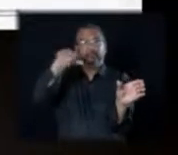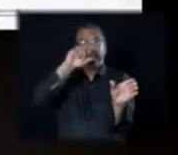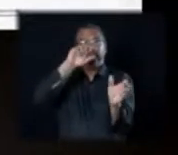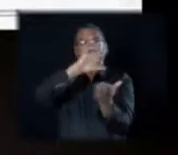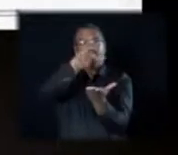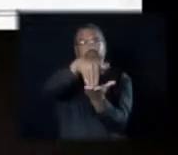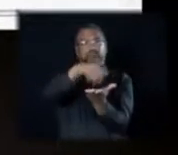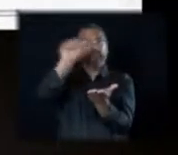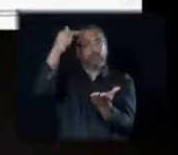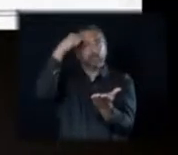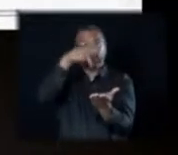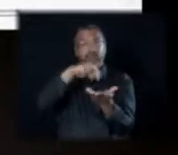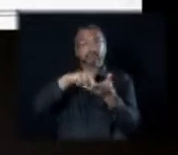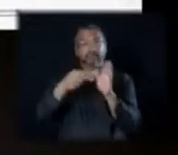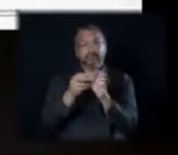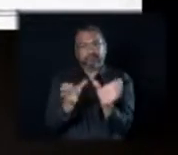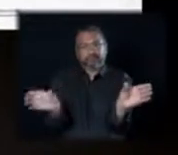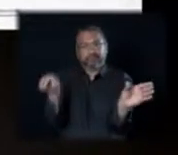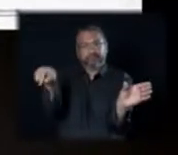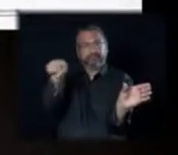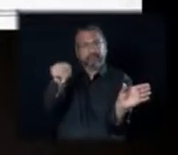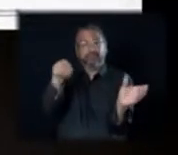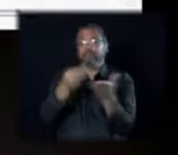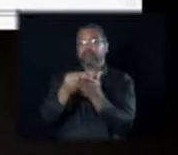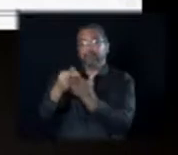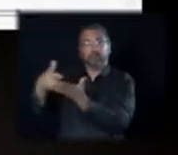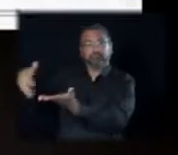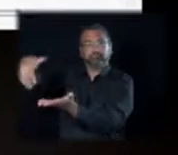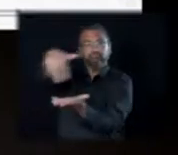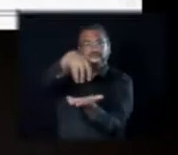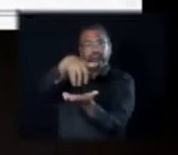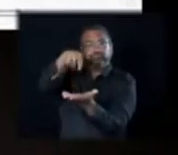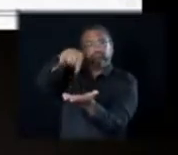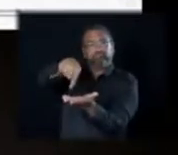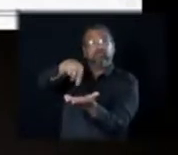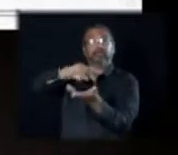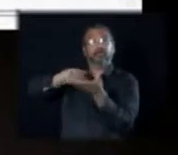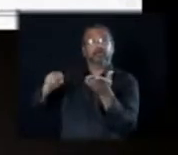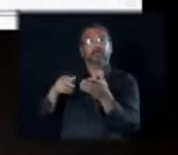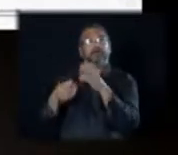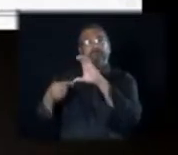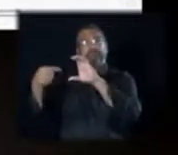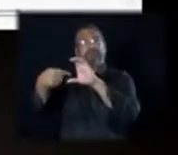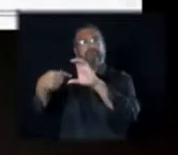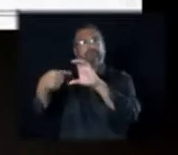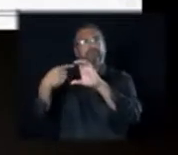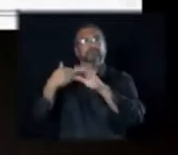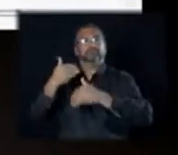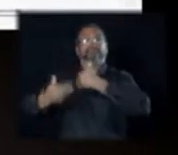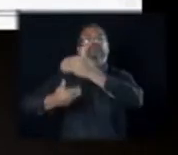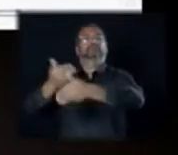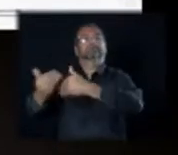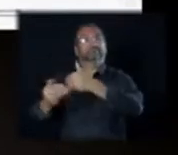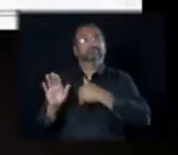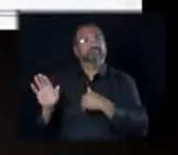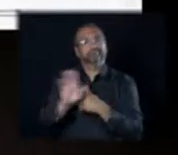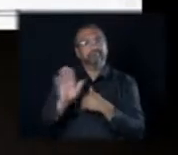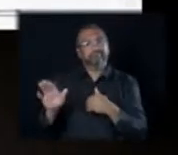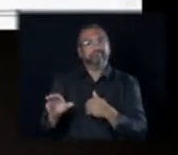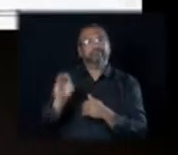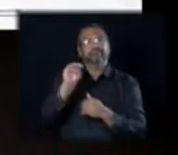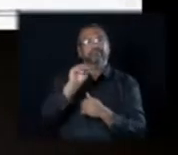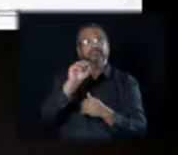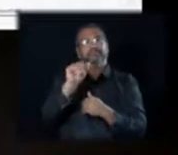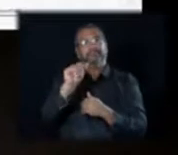central, tiene sus recursos propios y ganancias propias. Algunos de estos fondos están restringidos en cuanto a uso después de procesos